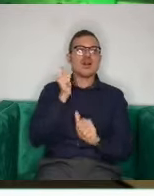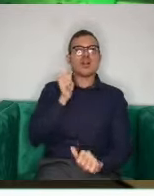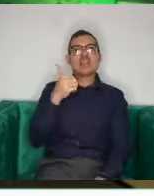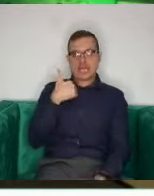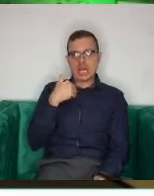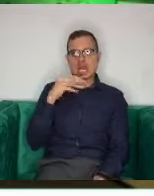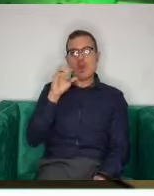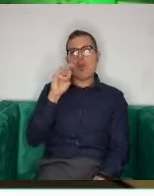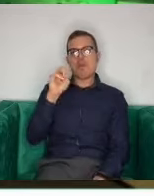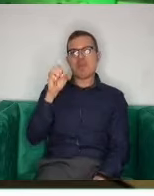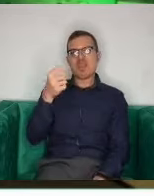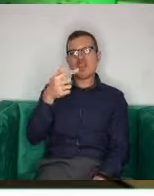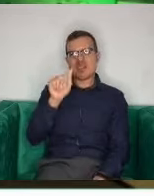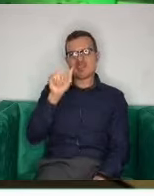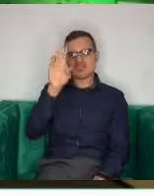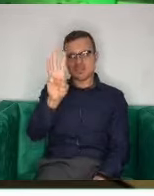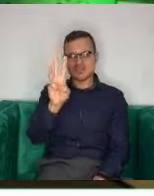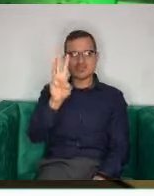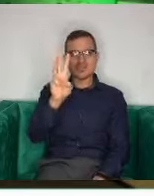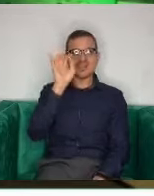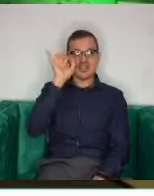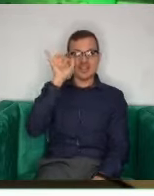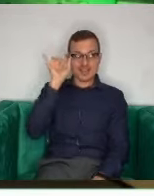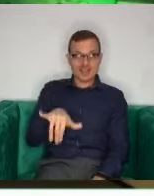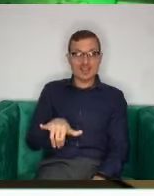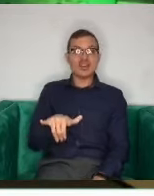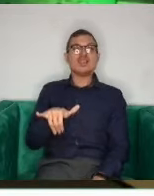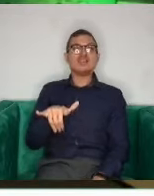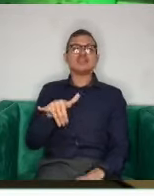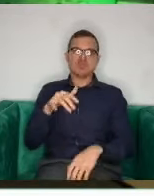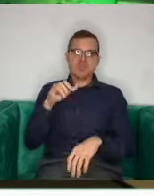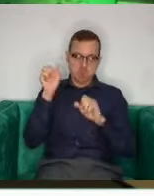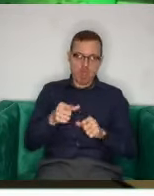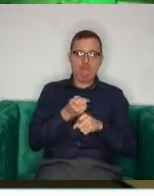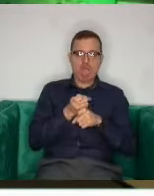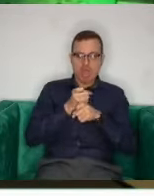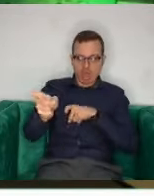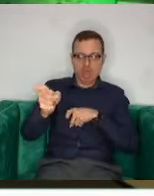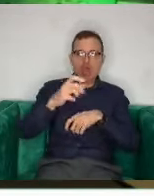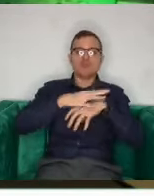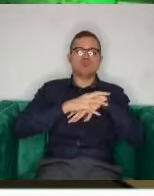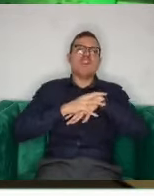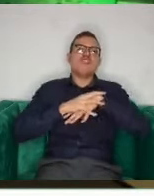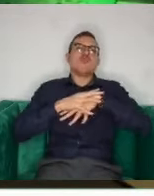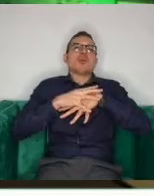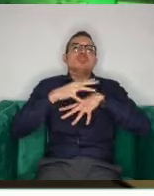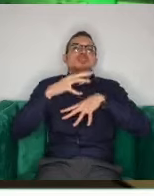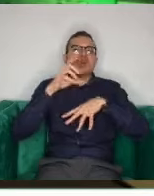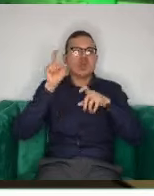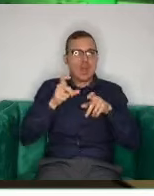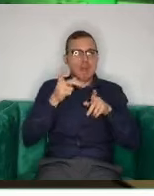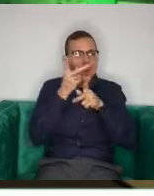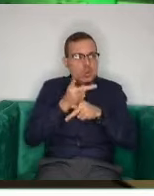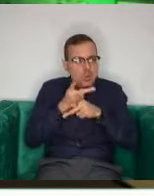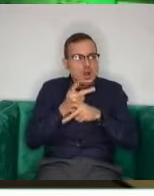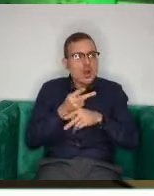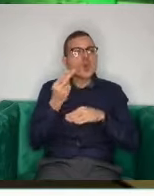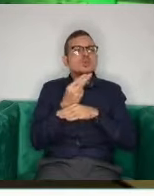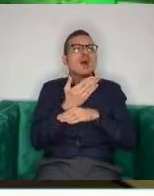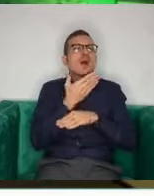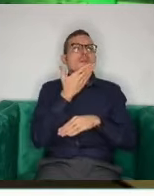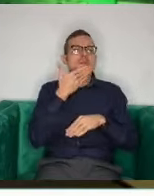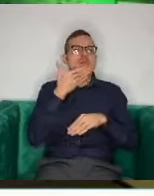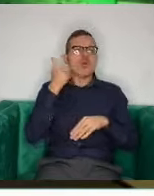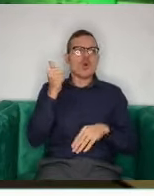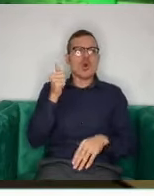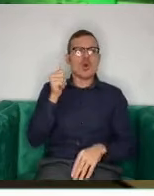proinflamatorio. Ah, bueno, pues debo de comer menos. Así que yo te sugeriría que sean entonces almendras. ¿Sabes que a mí no me gustan las